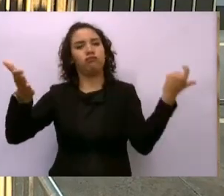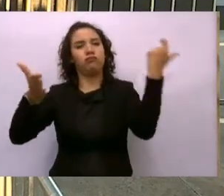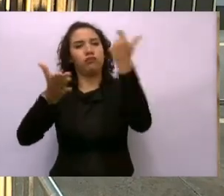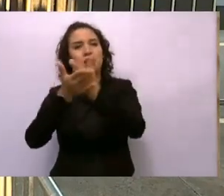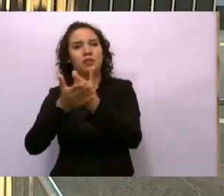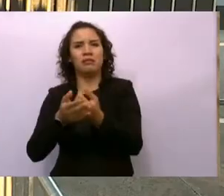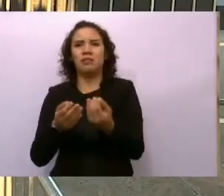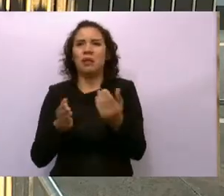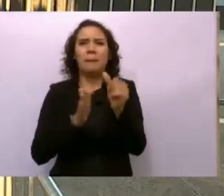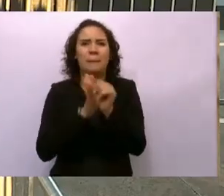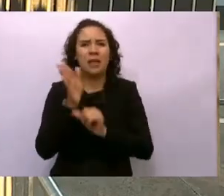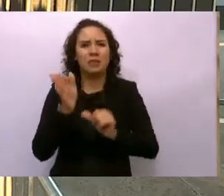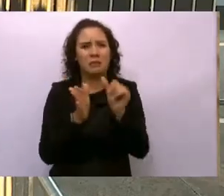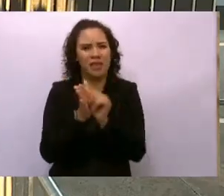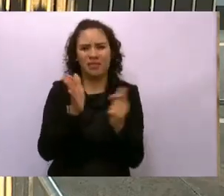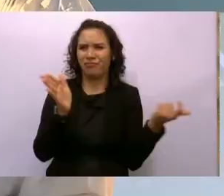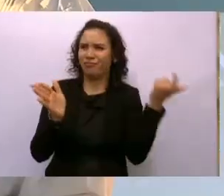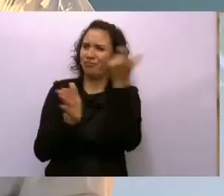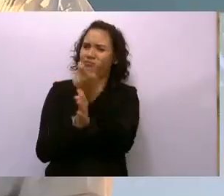una mensualidad